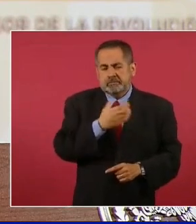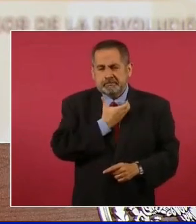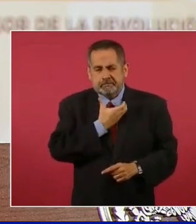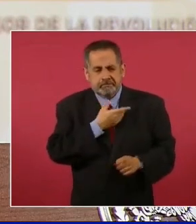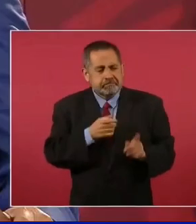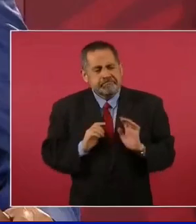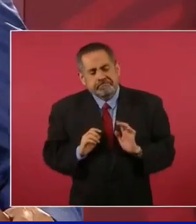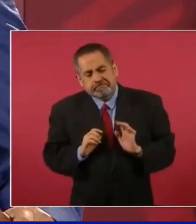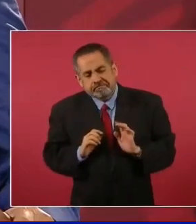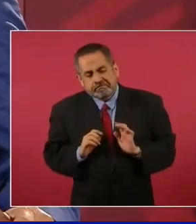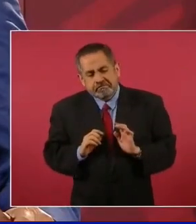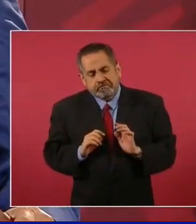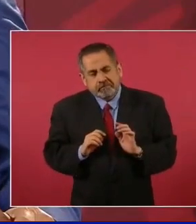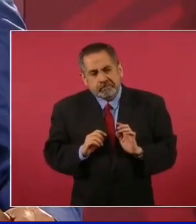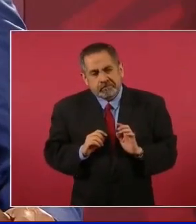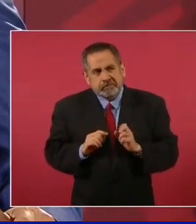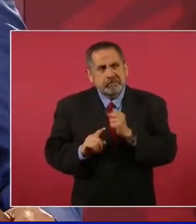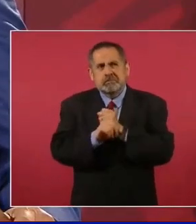no iba a haber